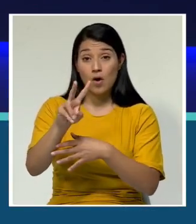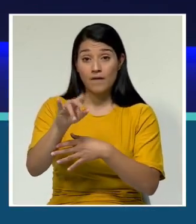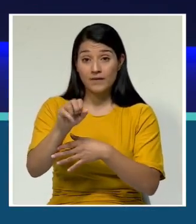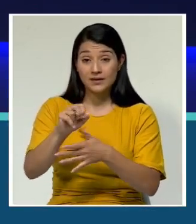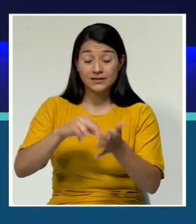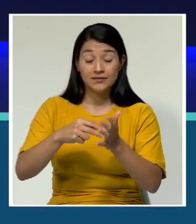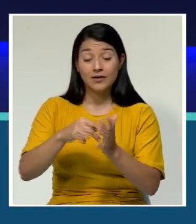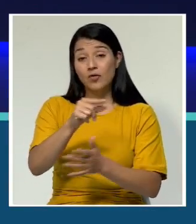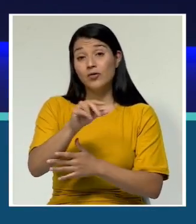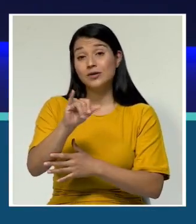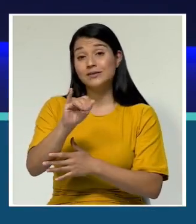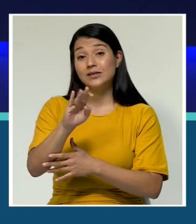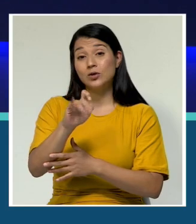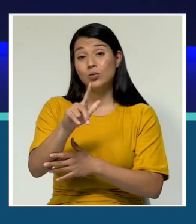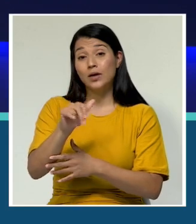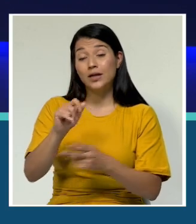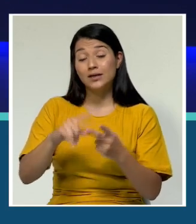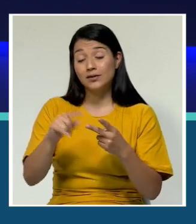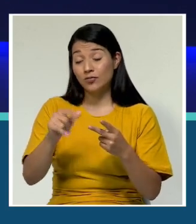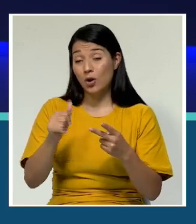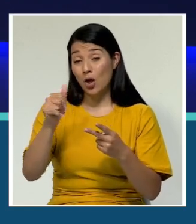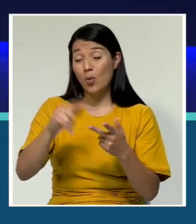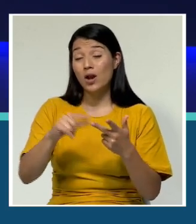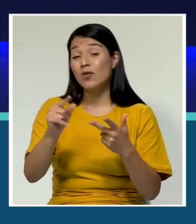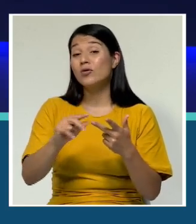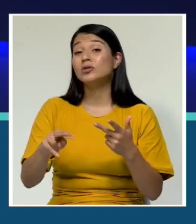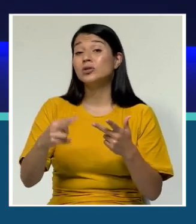gente viese en el corto y en el mediano plazo.